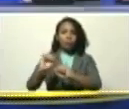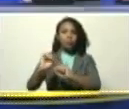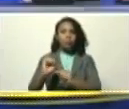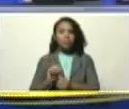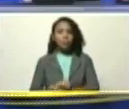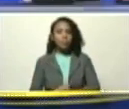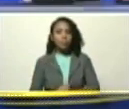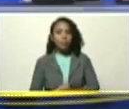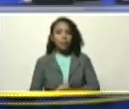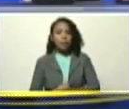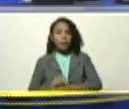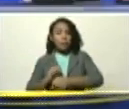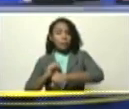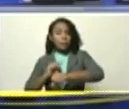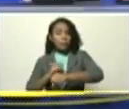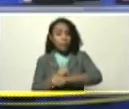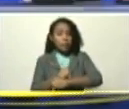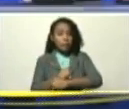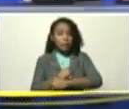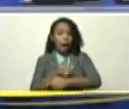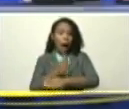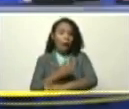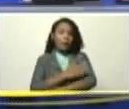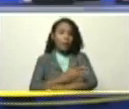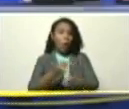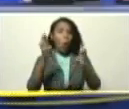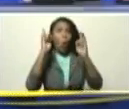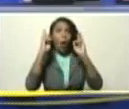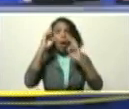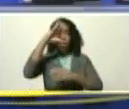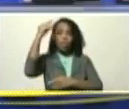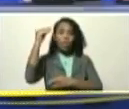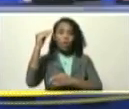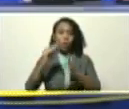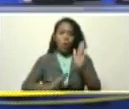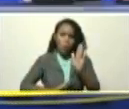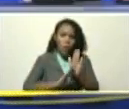más temprano que tarde, con el favor de Dios,